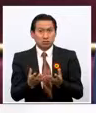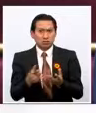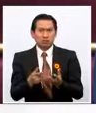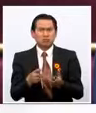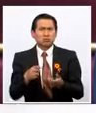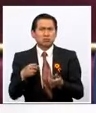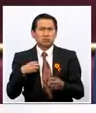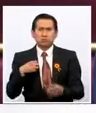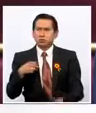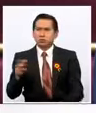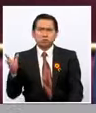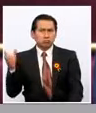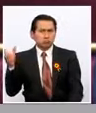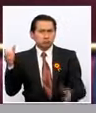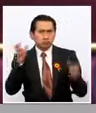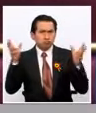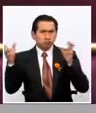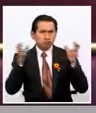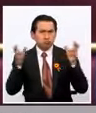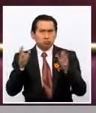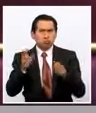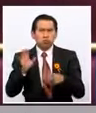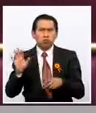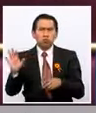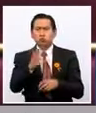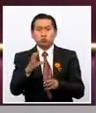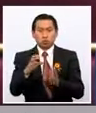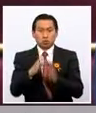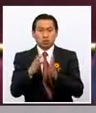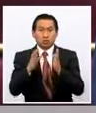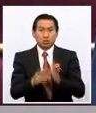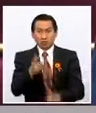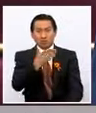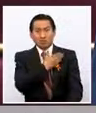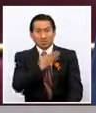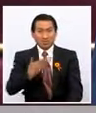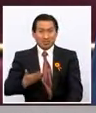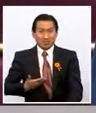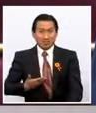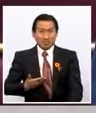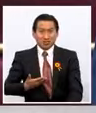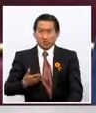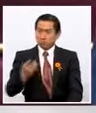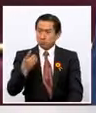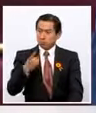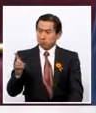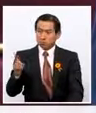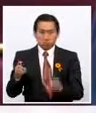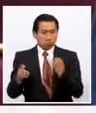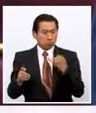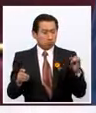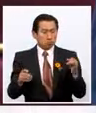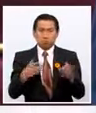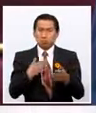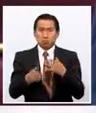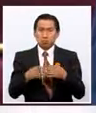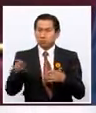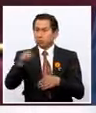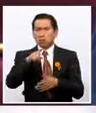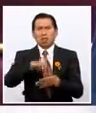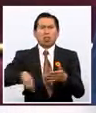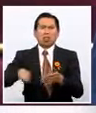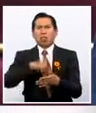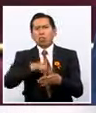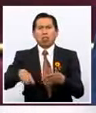escuchado de parte de los candidatos presidenciales de la derecha o de la izquierda son críticas